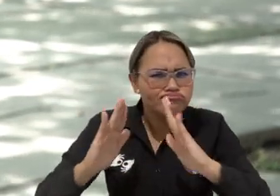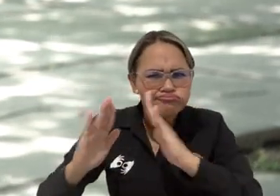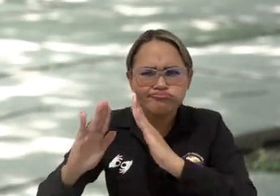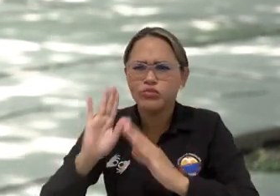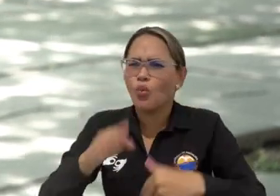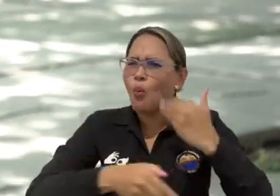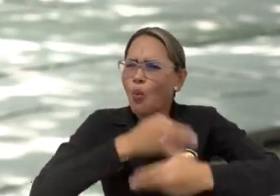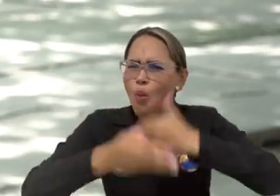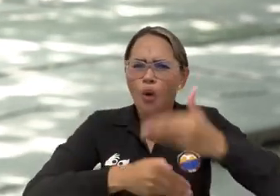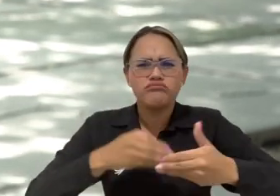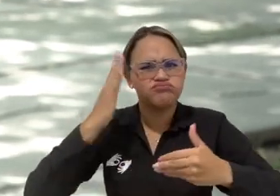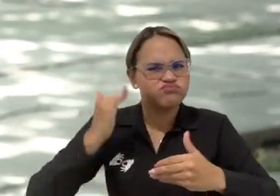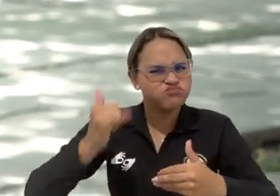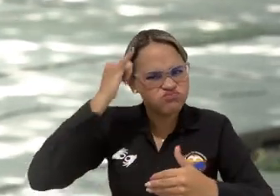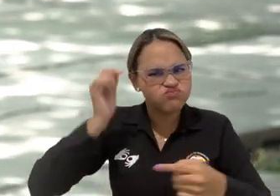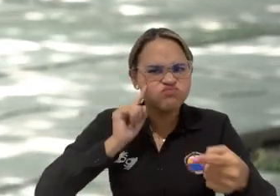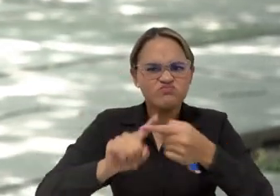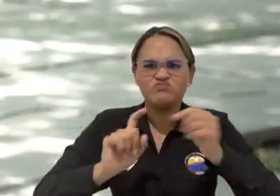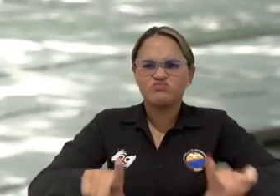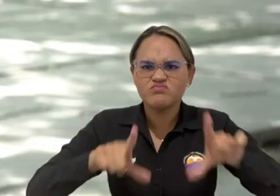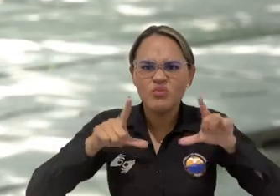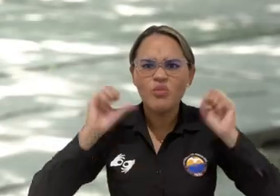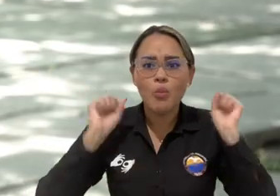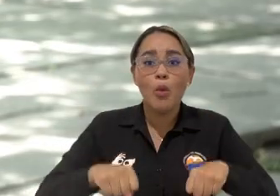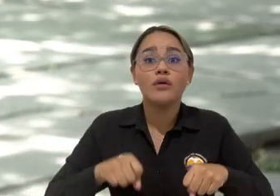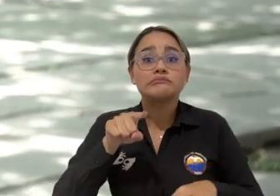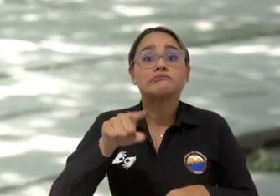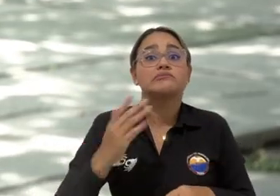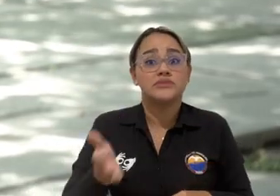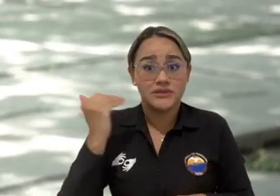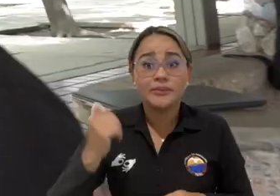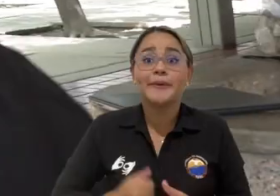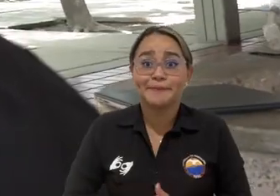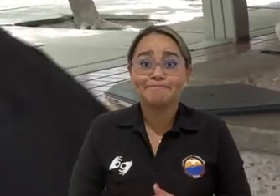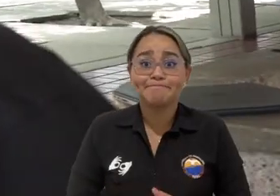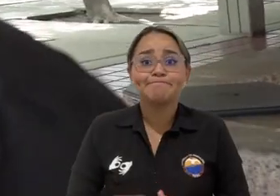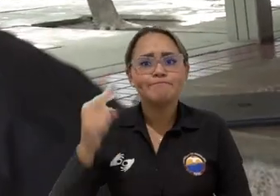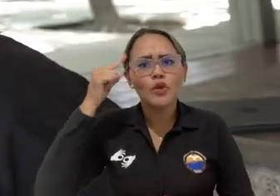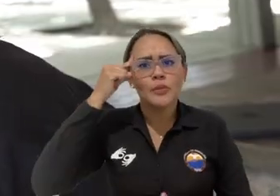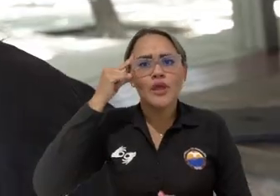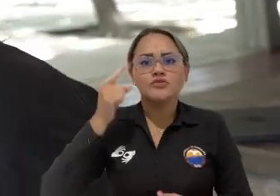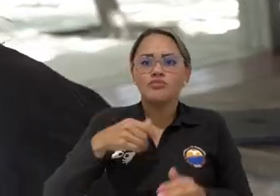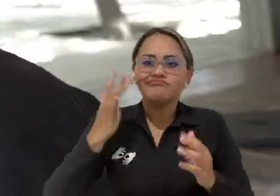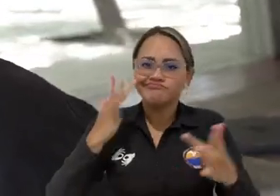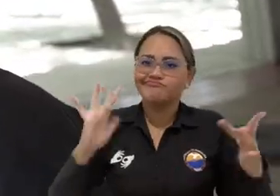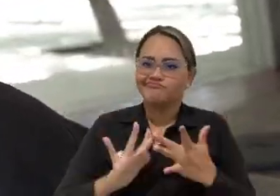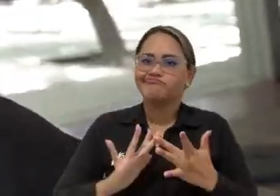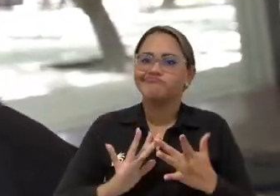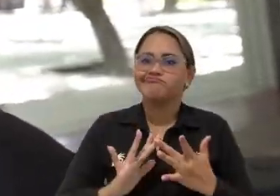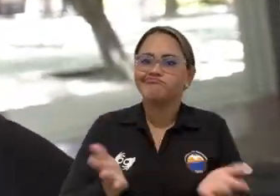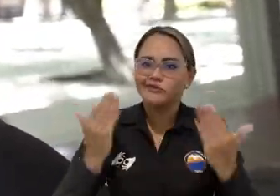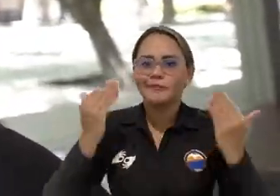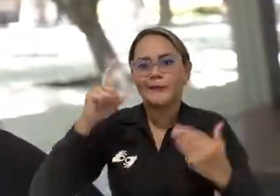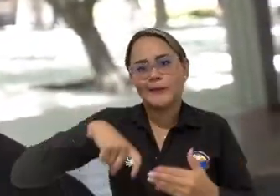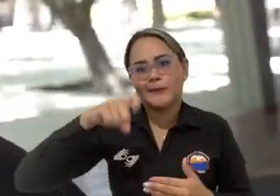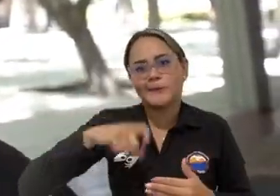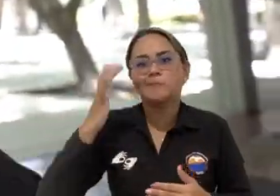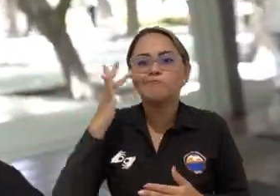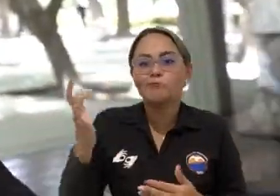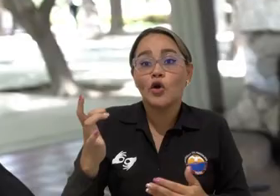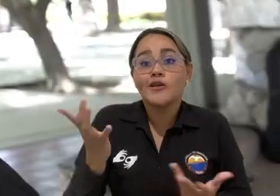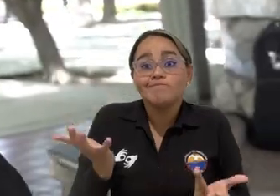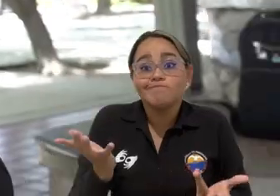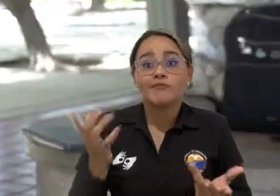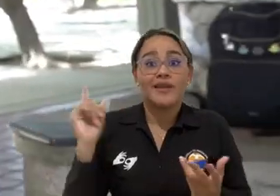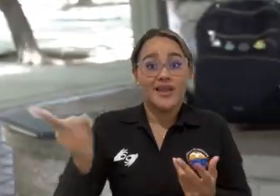estudiante en todo su proceso académico para que pueda culminarlo de la manera más eficiente. Me parece que es una medida sumamente necesaria, obvio,